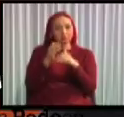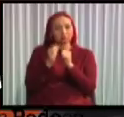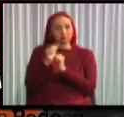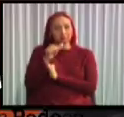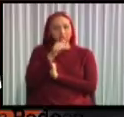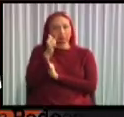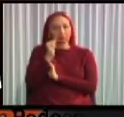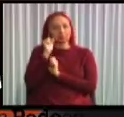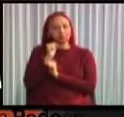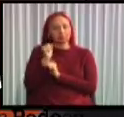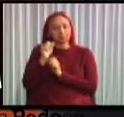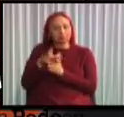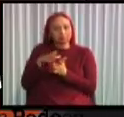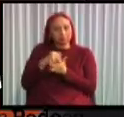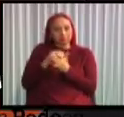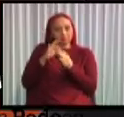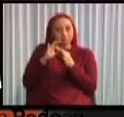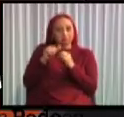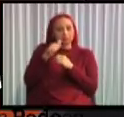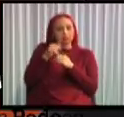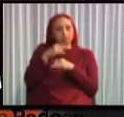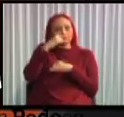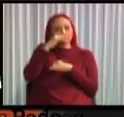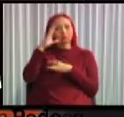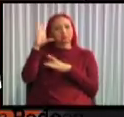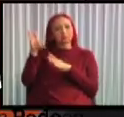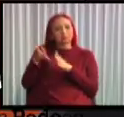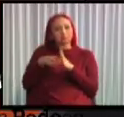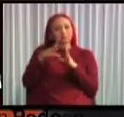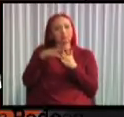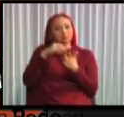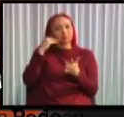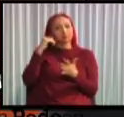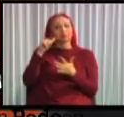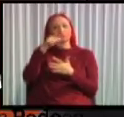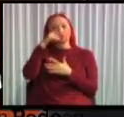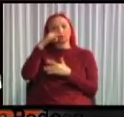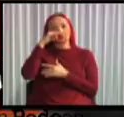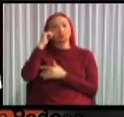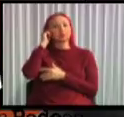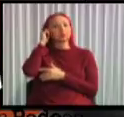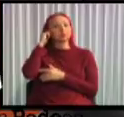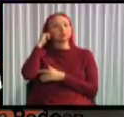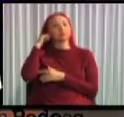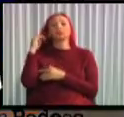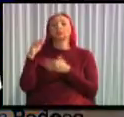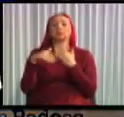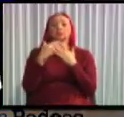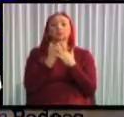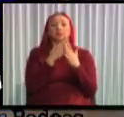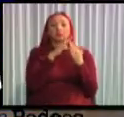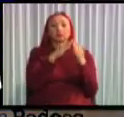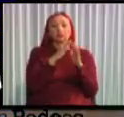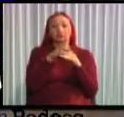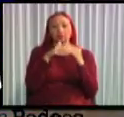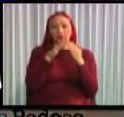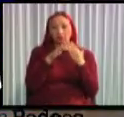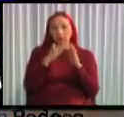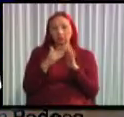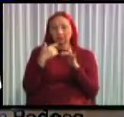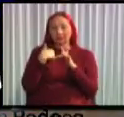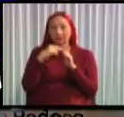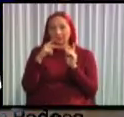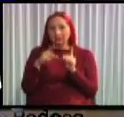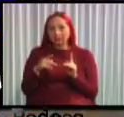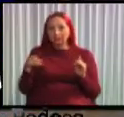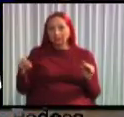puedan aprender a interactuar con otros niños y hasta aprender hasta tolerancia hacia con otros niños. Y que en todos los barrios o en todas las comunidades hay gente